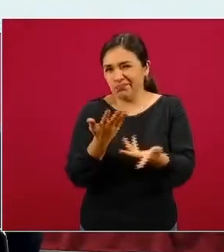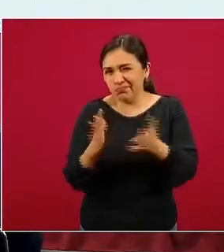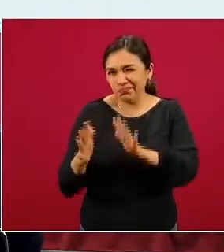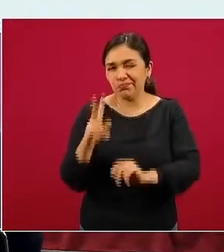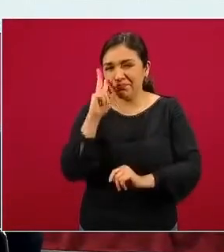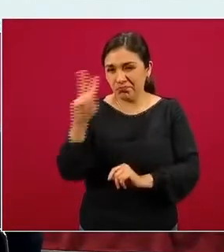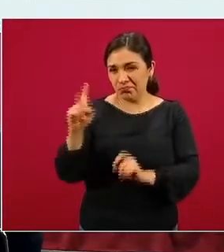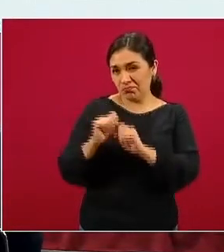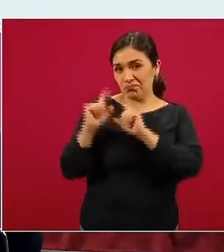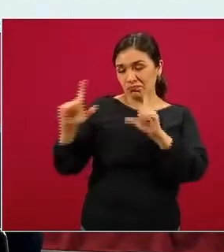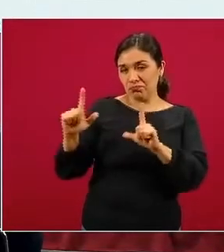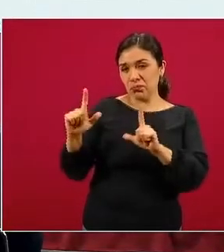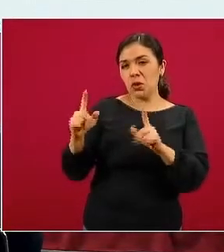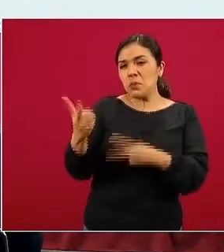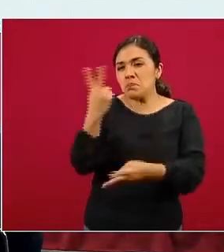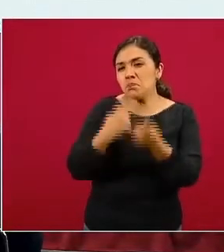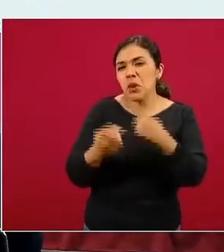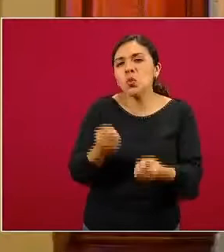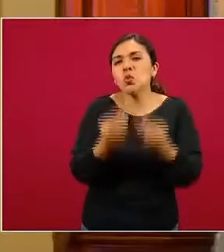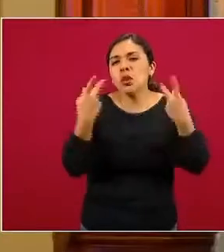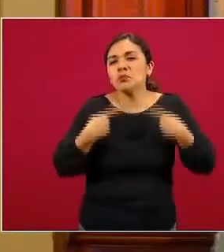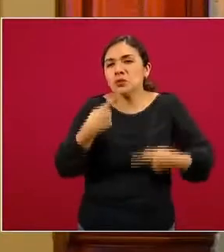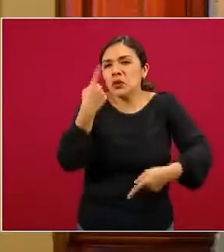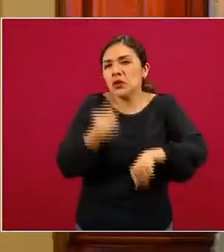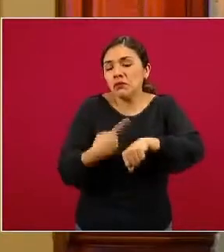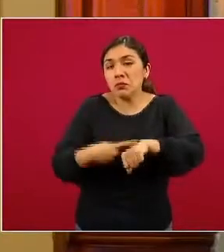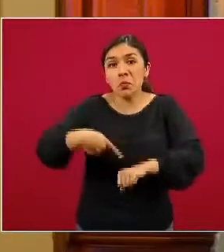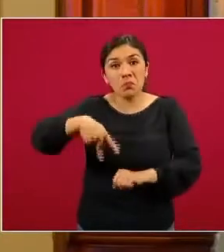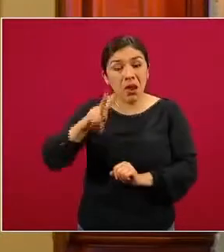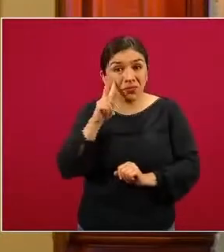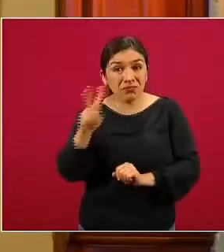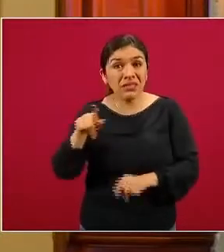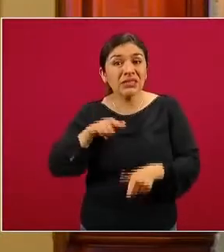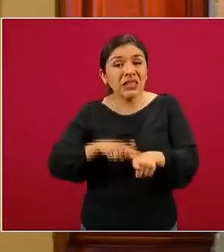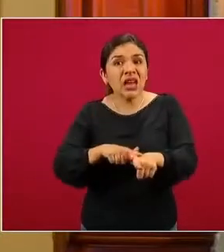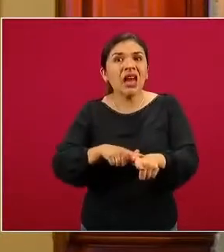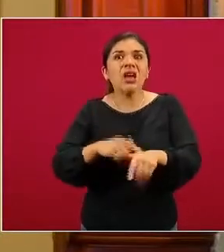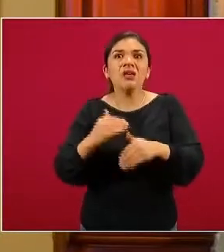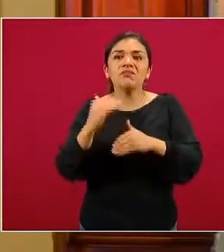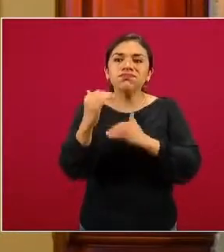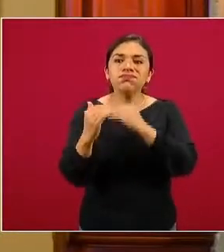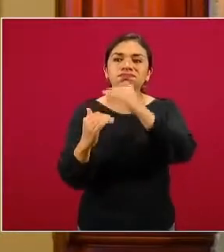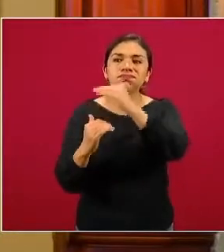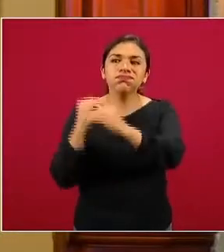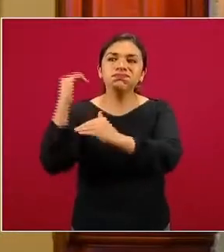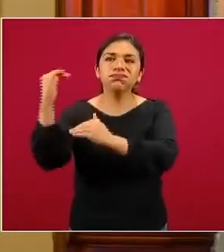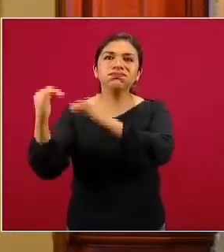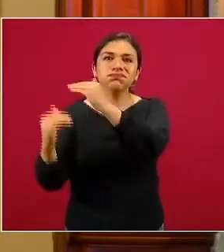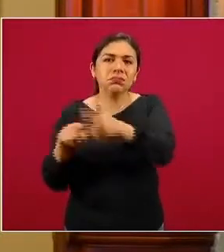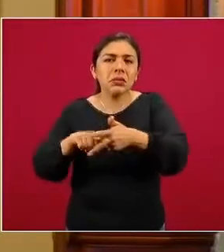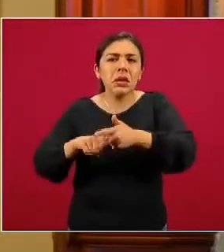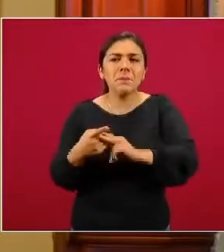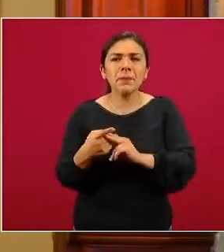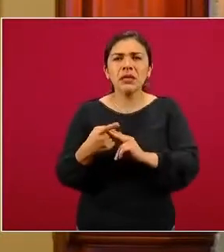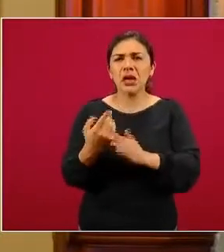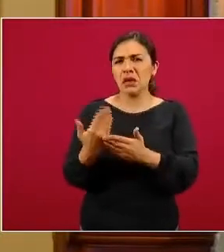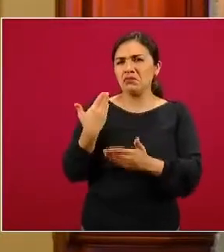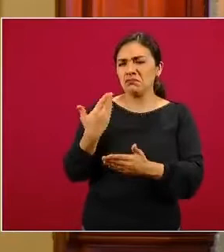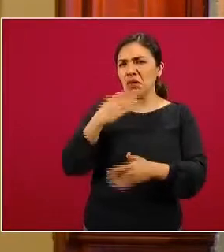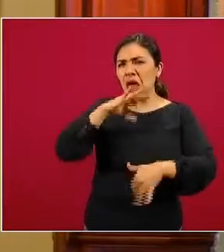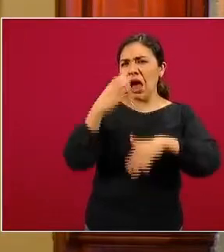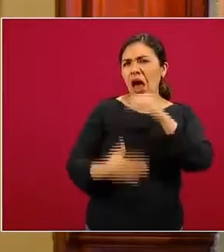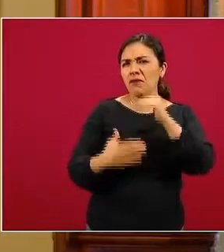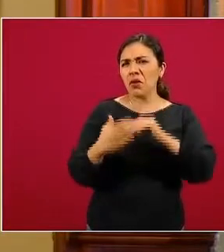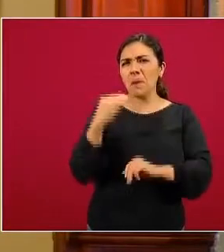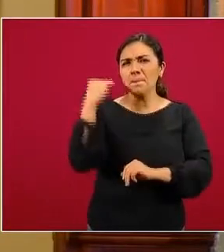en la presentación de sus casos, más sin embargo esta ha sido continua, inició prácticamente desde fines de marzo,